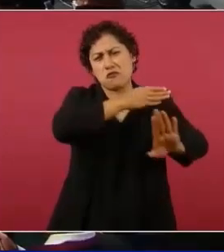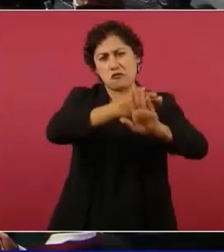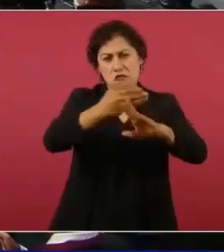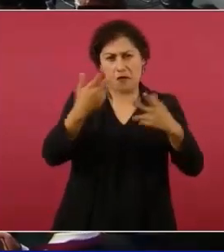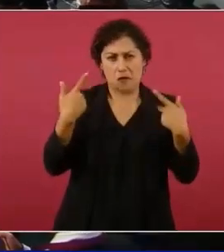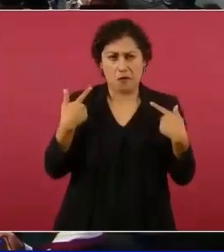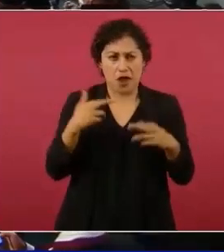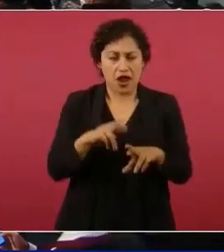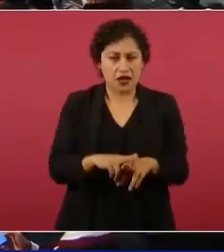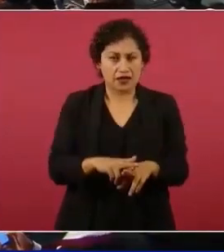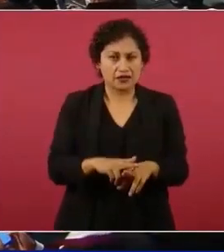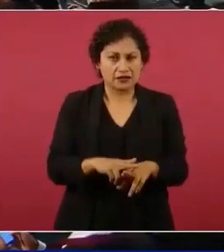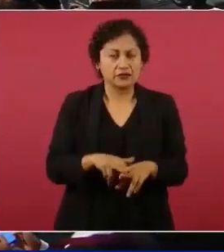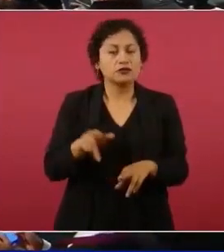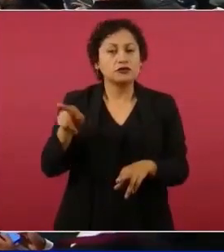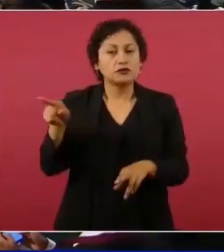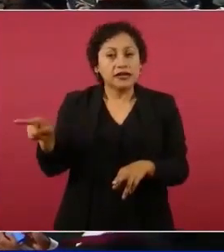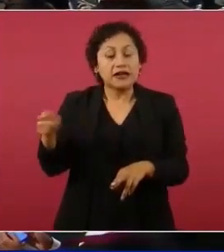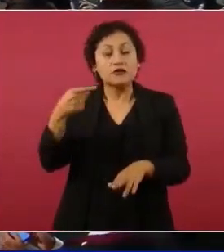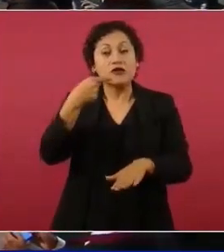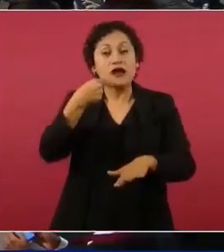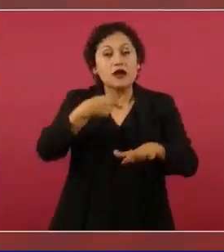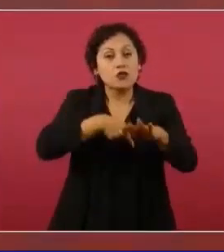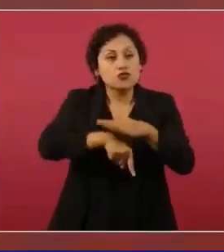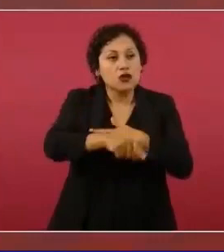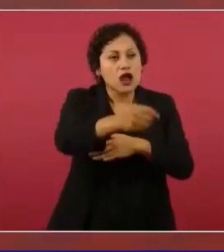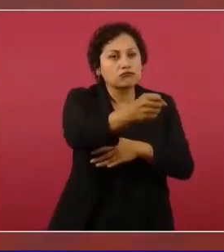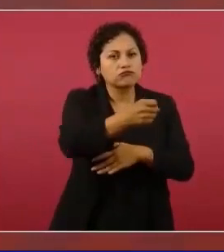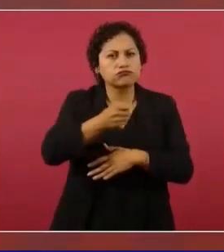Acusaron y metieron a la cárcel